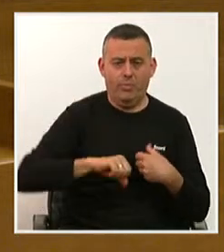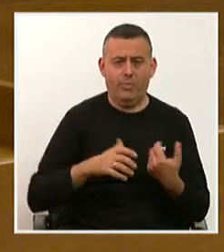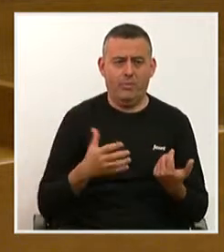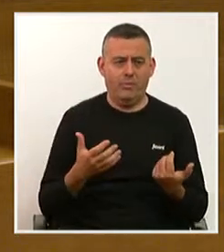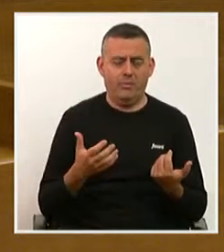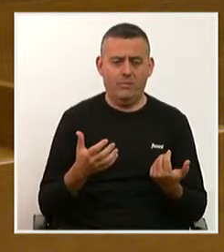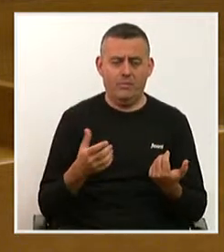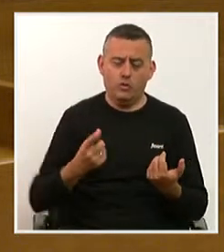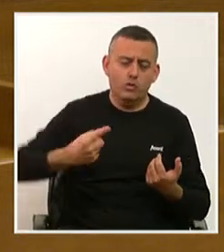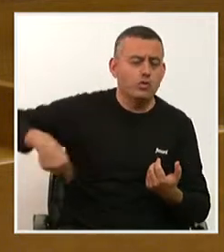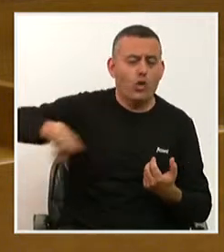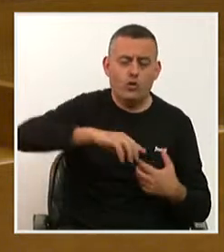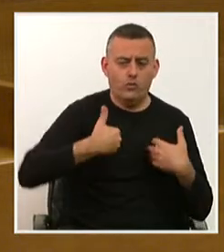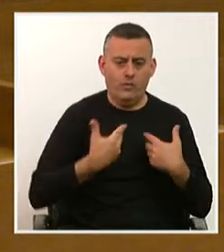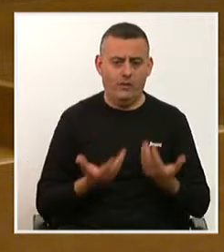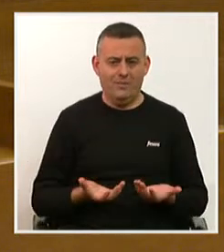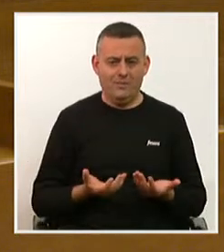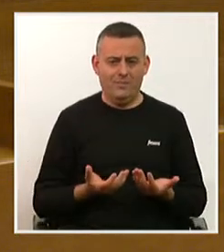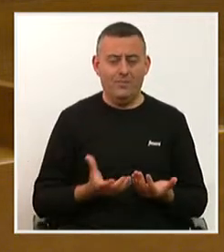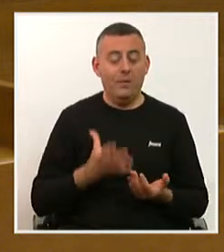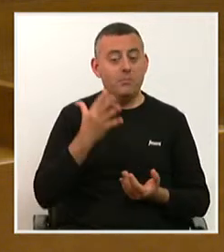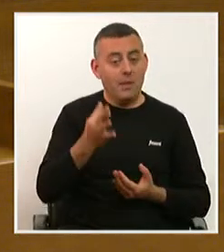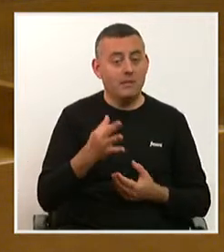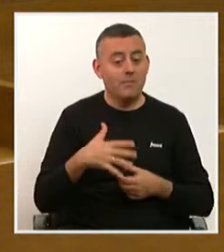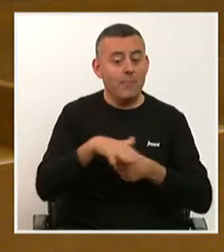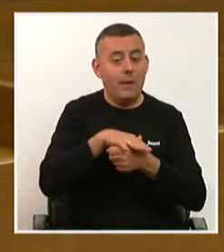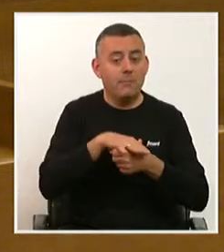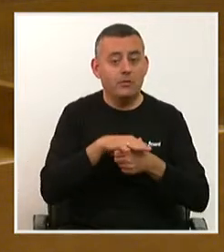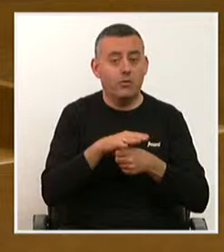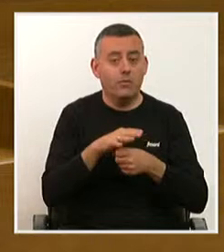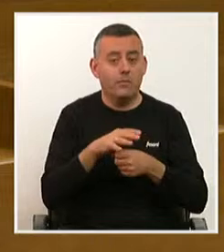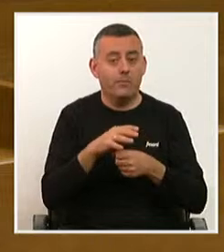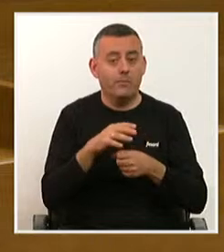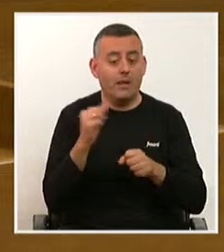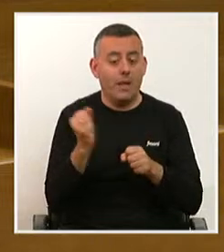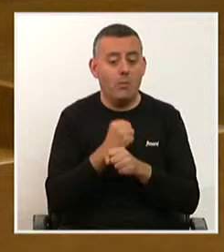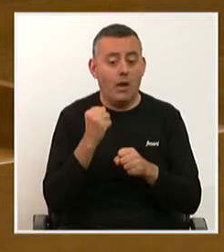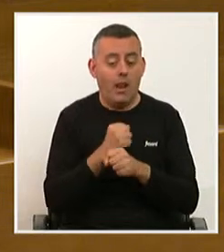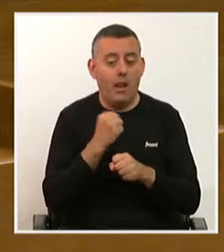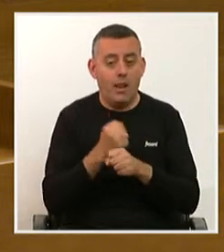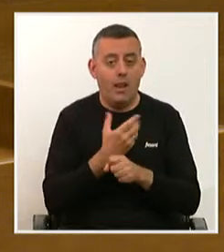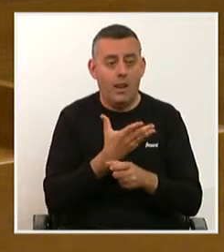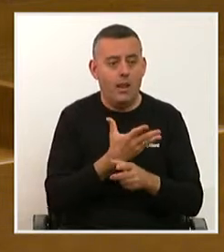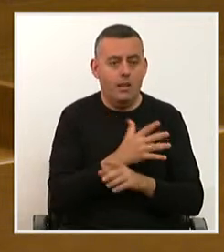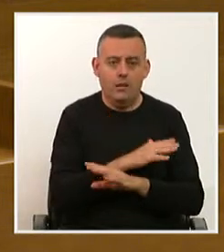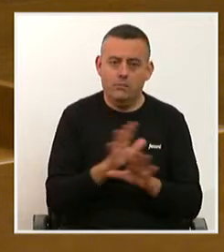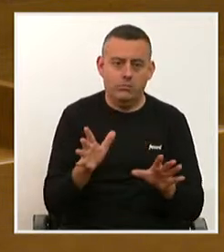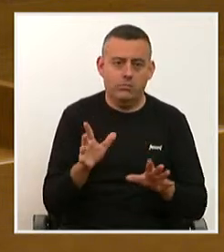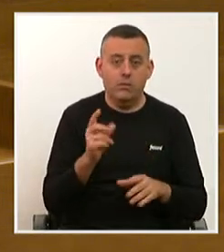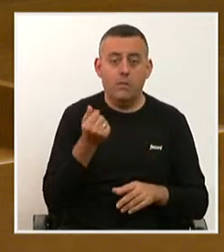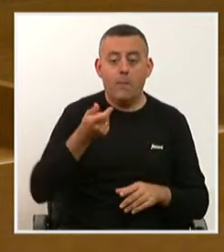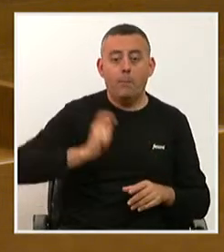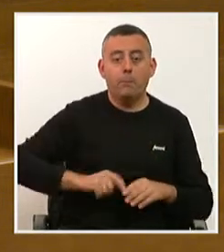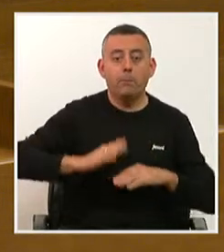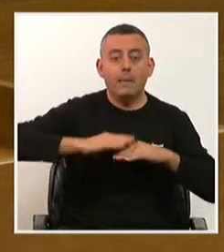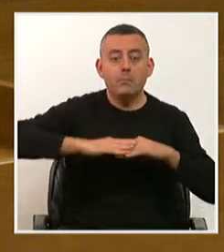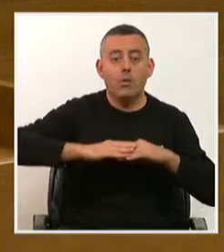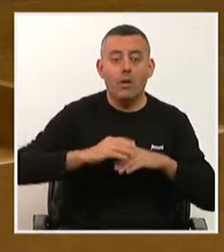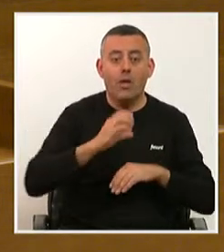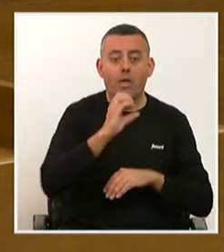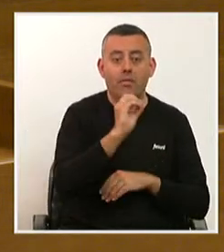termina aquí porque también aparte en el ámbito laboral existe y es sangrante el salario mínimo marroquí oscila entre los